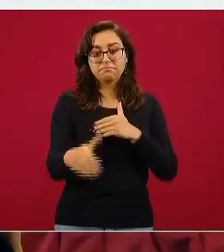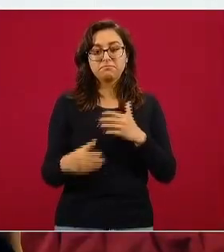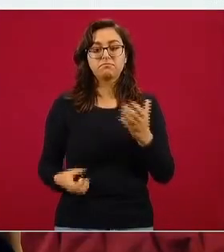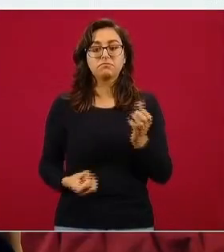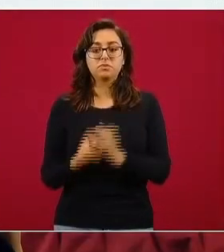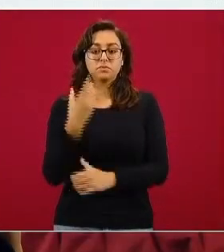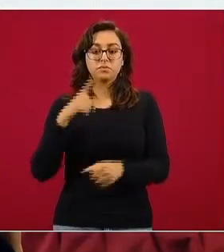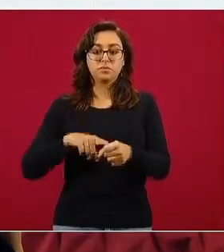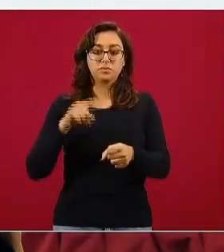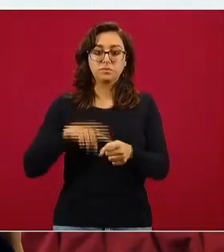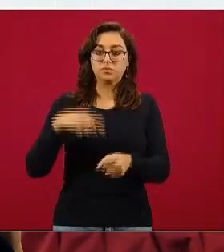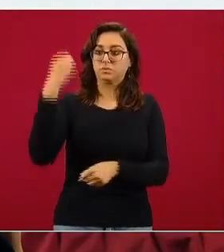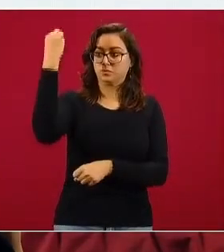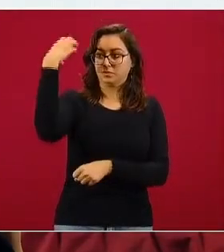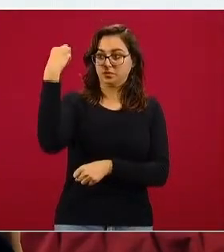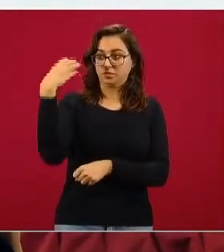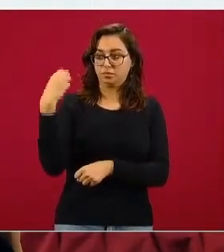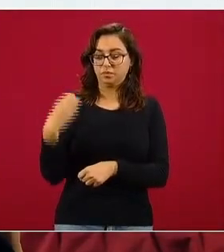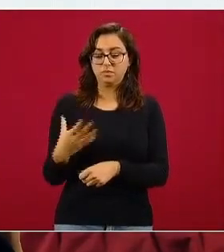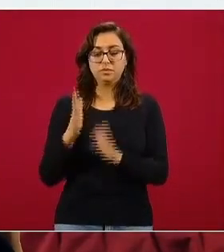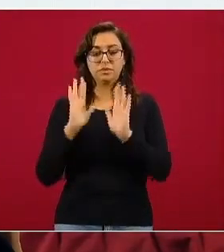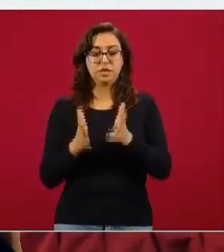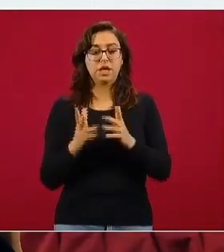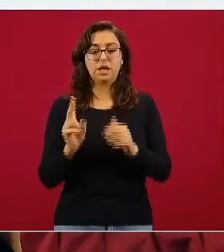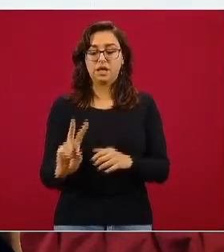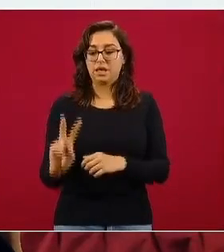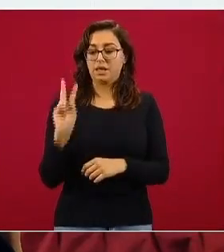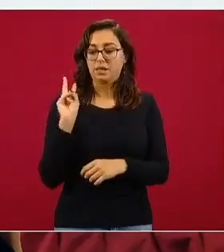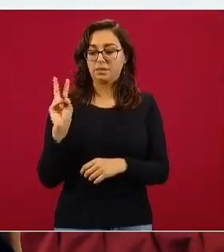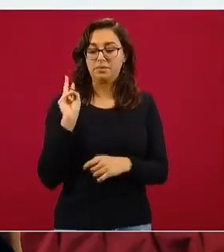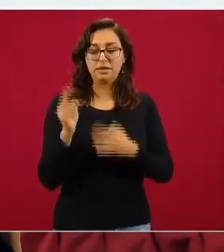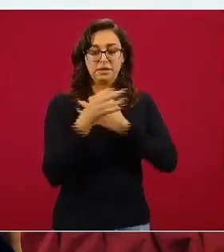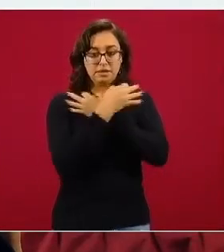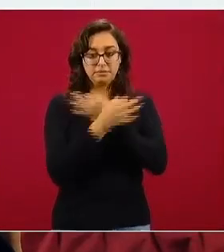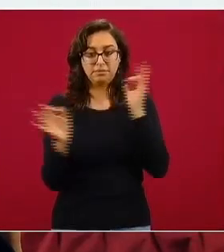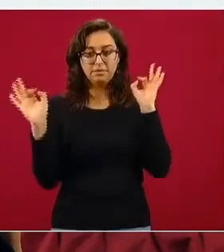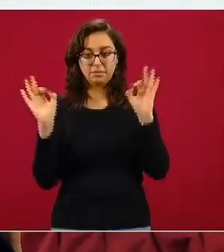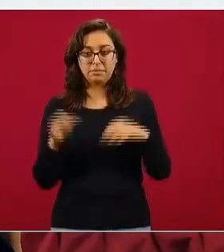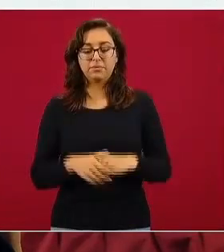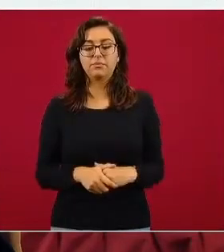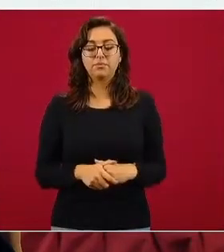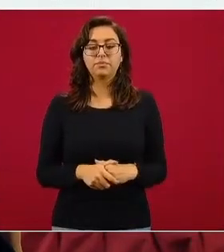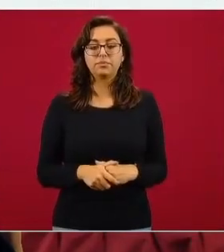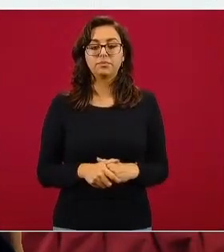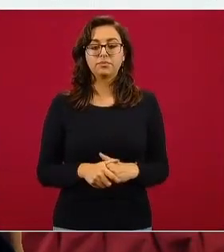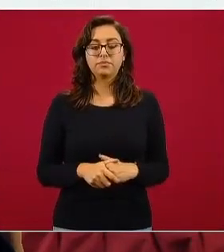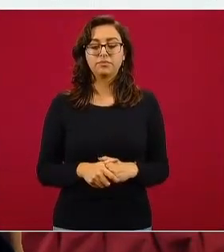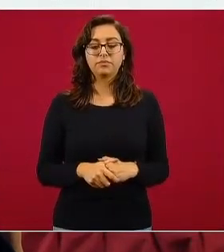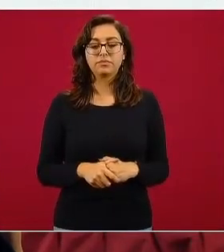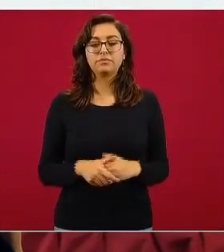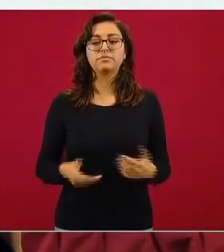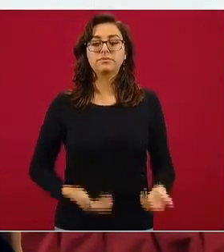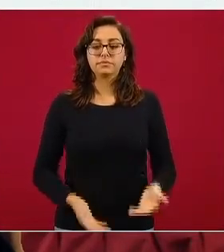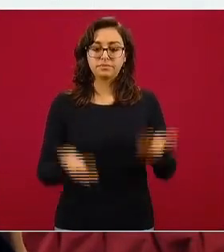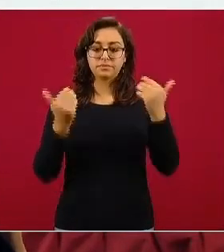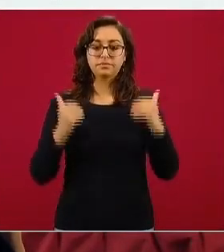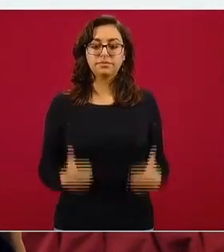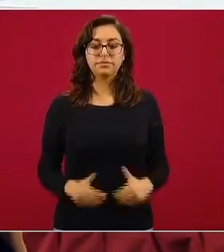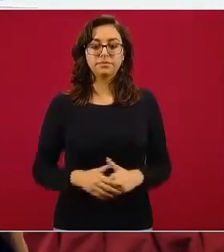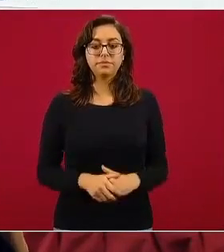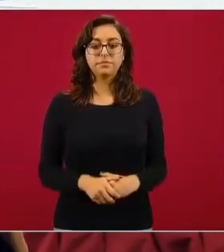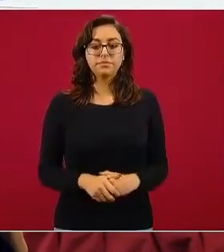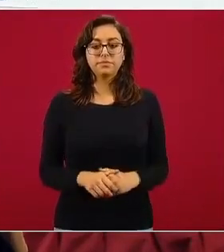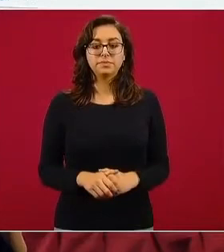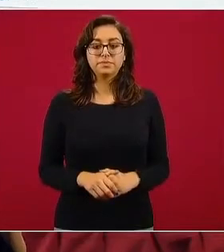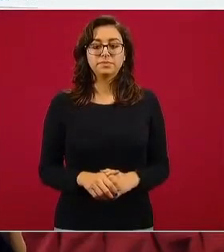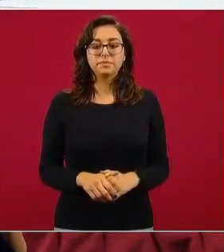riesgo COVID que empezamos a dar a conocer desde el pasado viernes. Si vemos por favor en la siguiente diapositiva, aquí tenemos